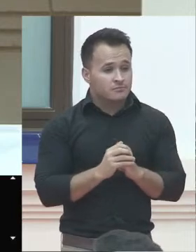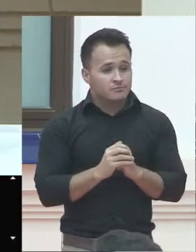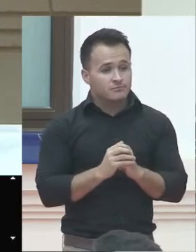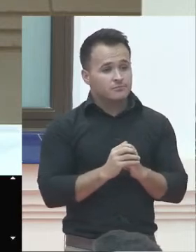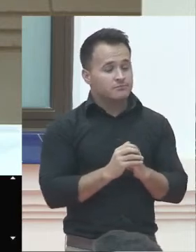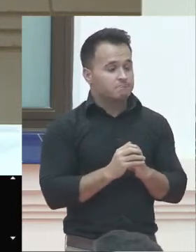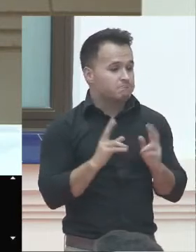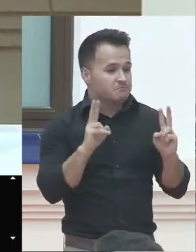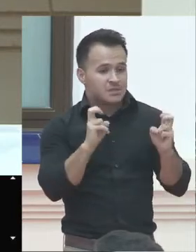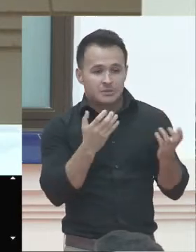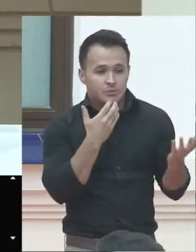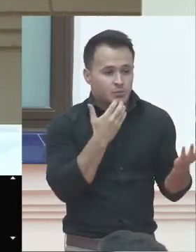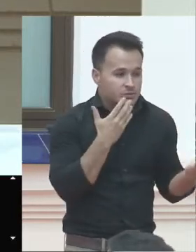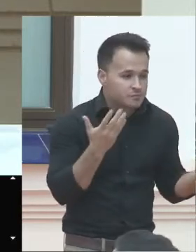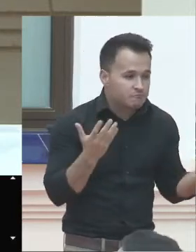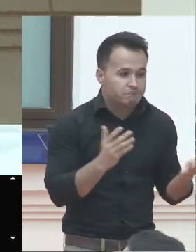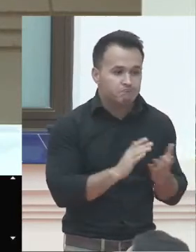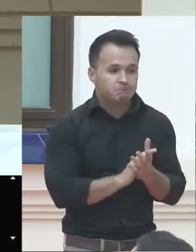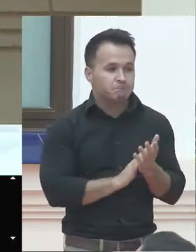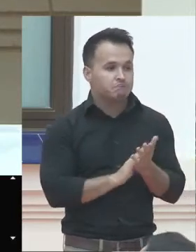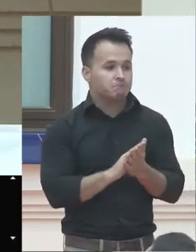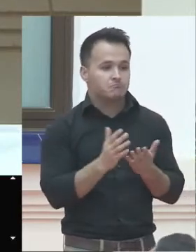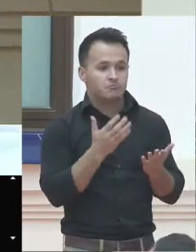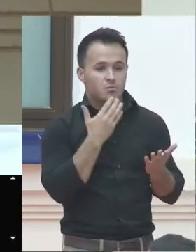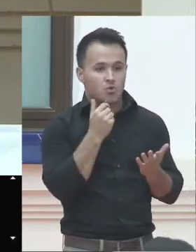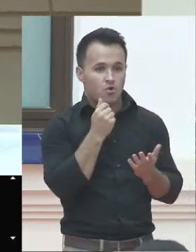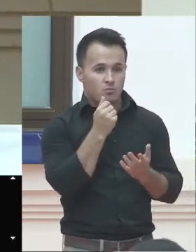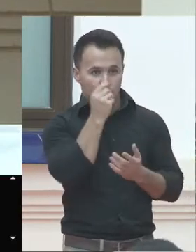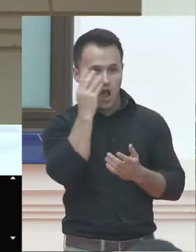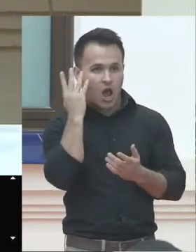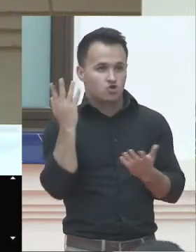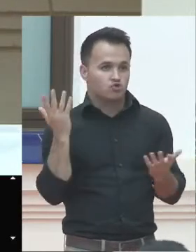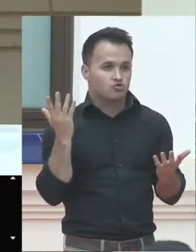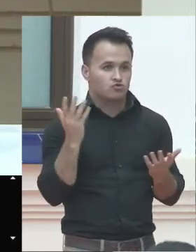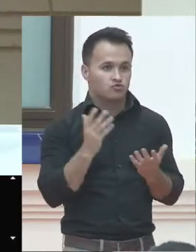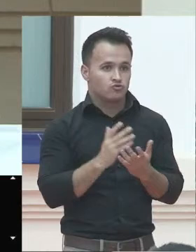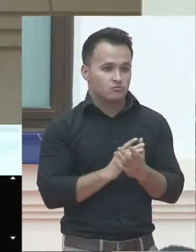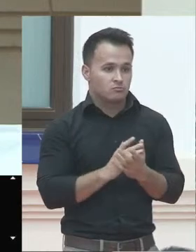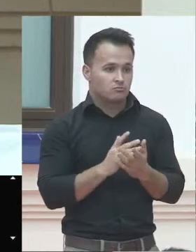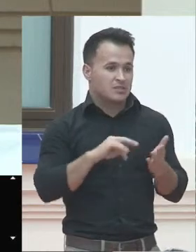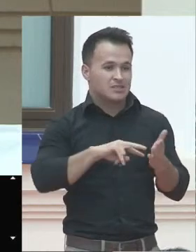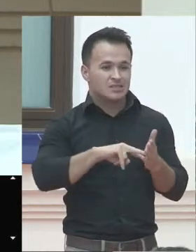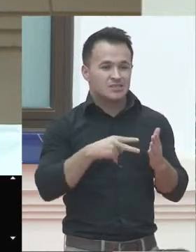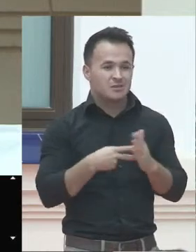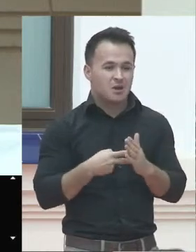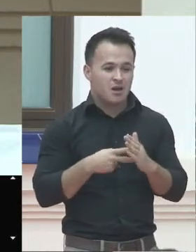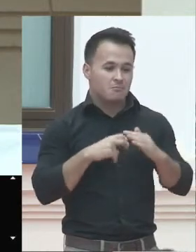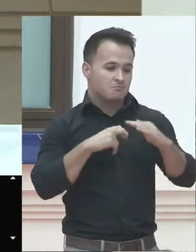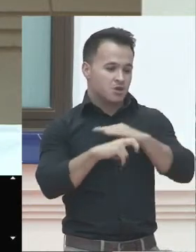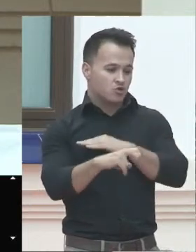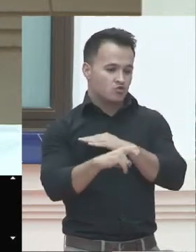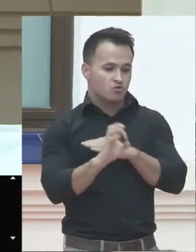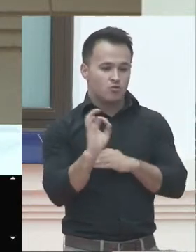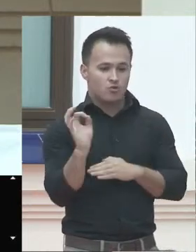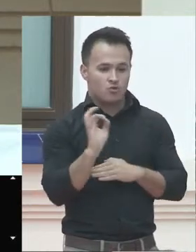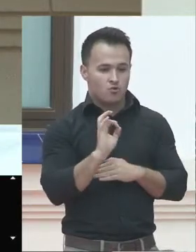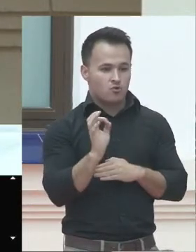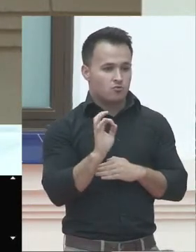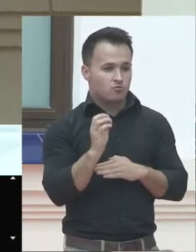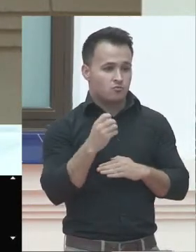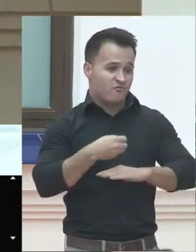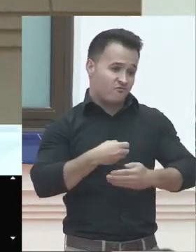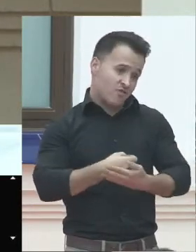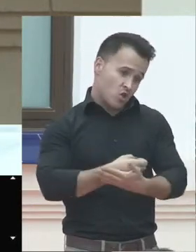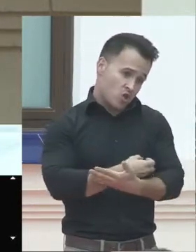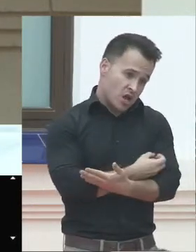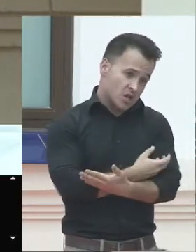los ejemplos en los que nos podríamos estar planteando de los últimos años en sistemas, por ejemplo, como lo que sería en metro o en